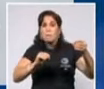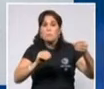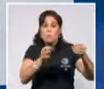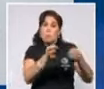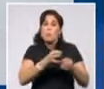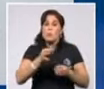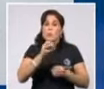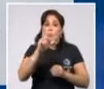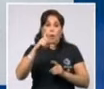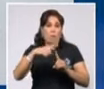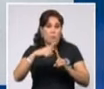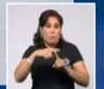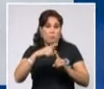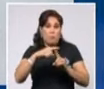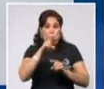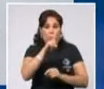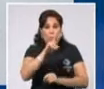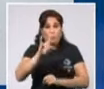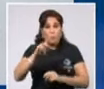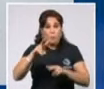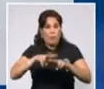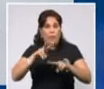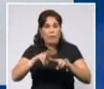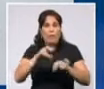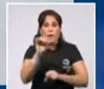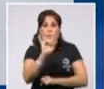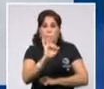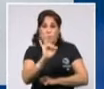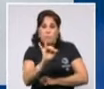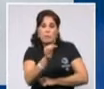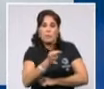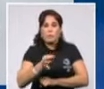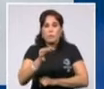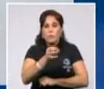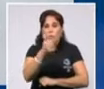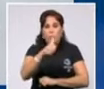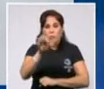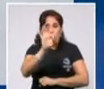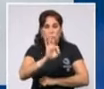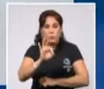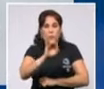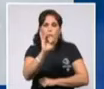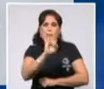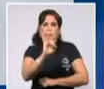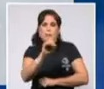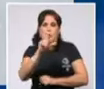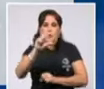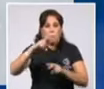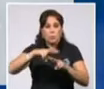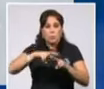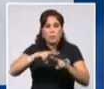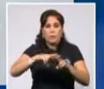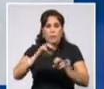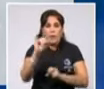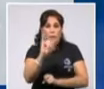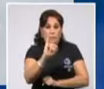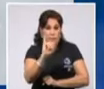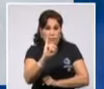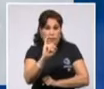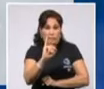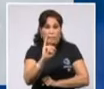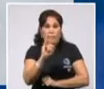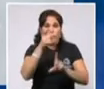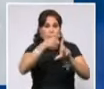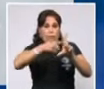Caimito, los 29 casos de La Habana, 7 son del municipio de 10 de Octubre, 7 de Centro Habana, 6 de